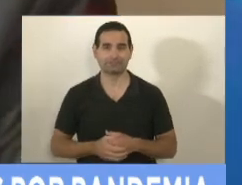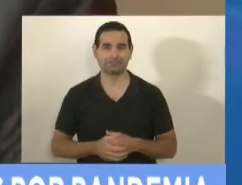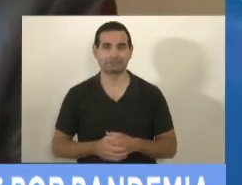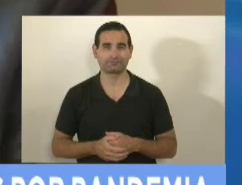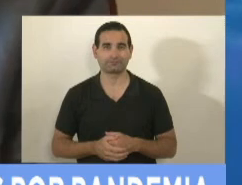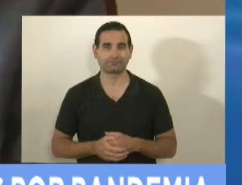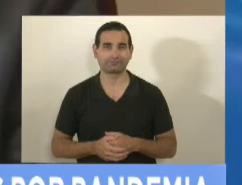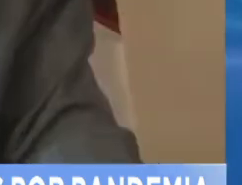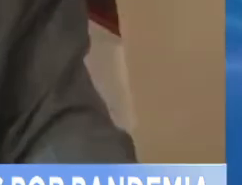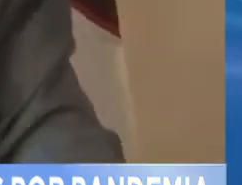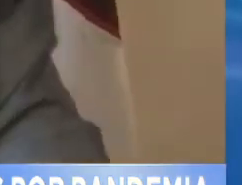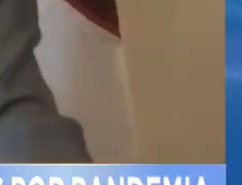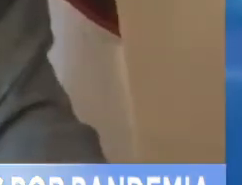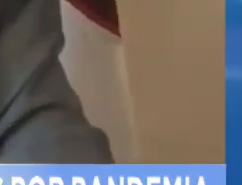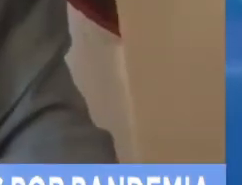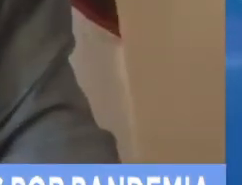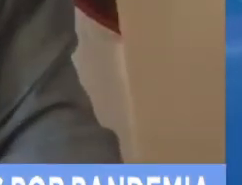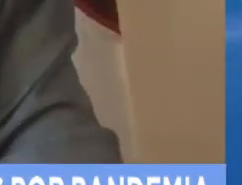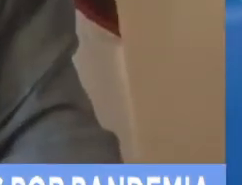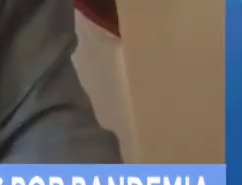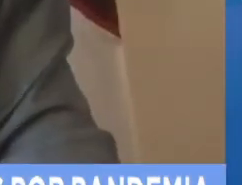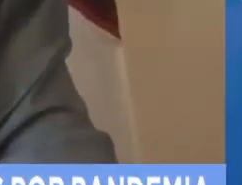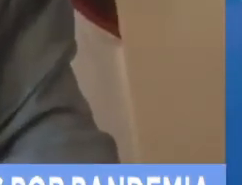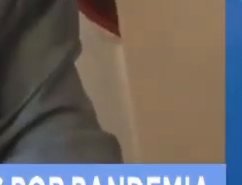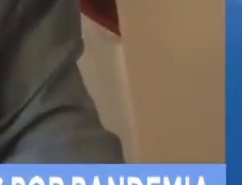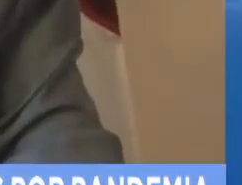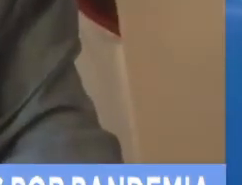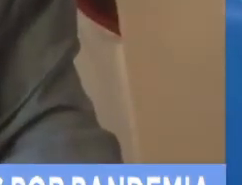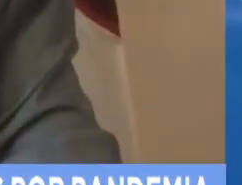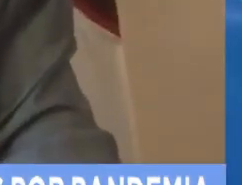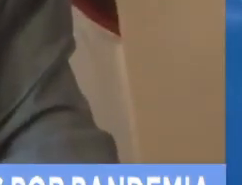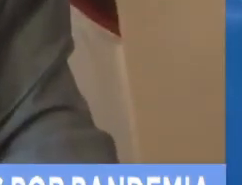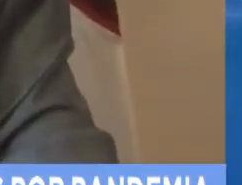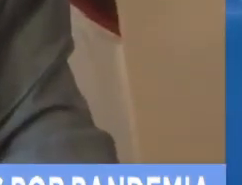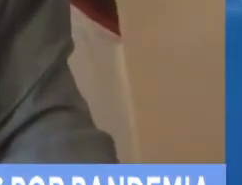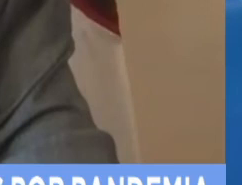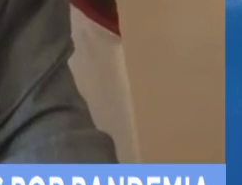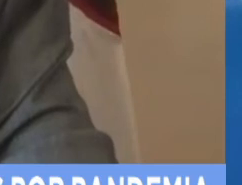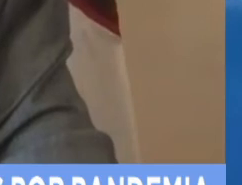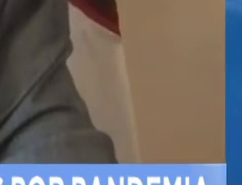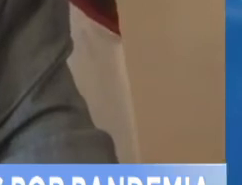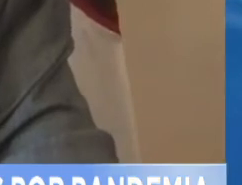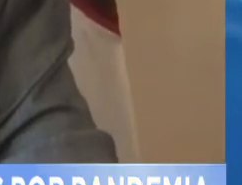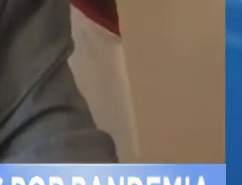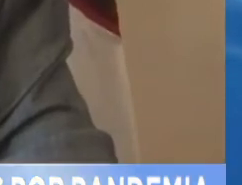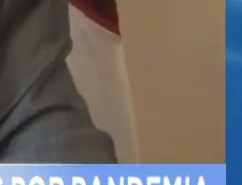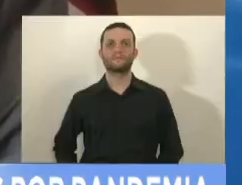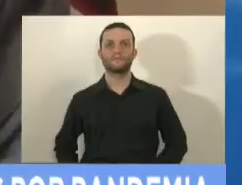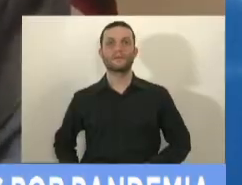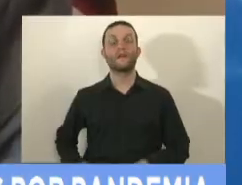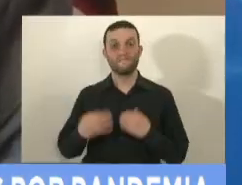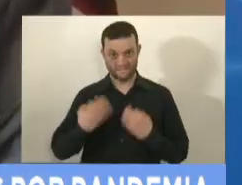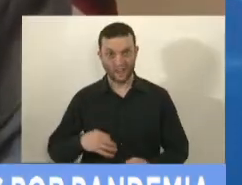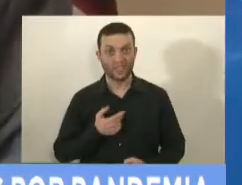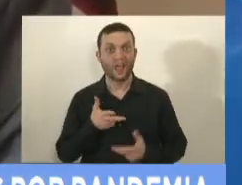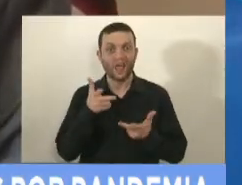Mínimamente para hacer algunas consideraciones de esta ley que es muy importante. Es cierto que senadores preopinantes han